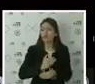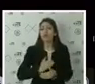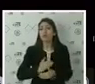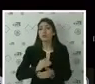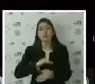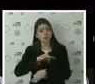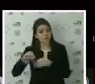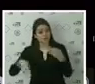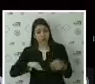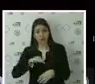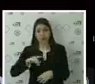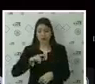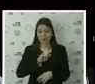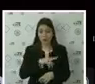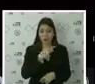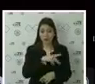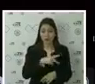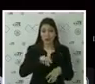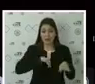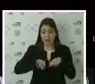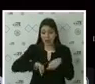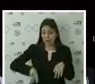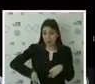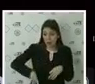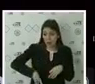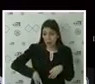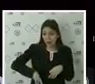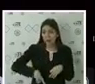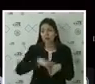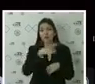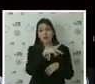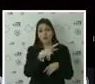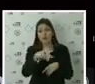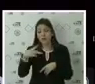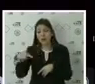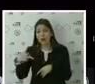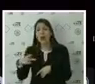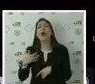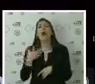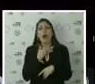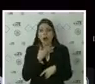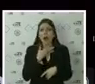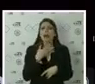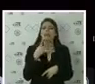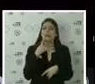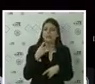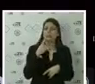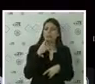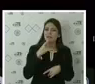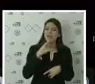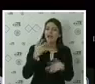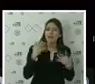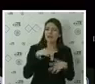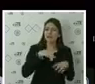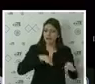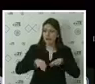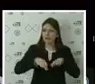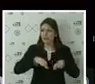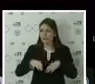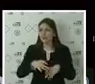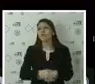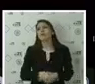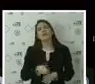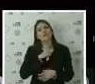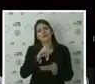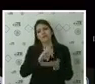servidores públicos desde la trinchera en la que estamos, pues hemos puesto de nuestra parte, ¿no? Y bueno,